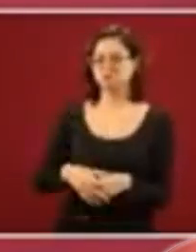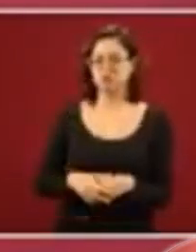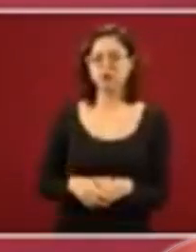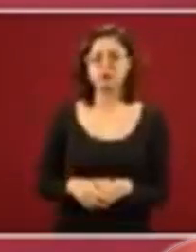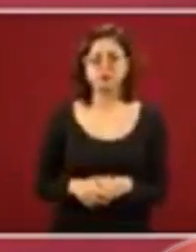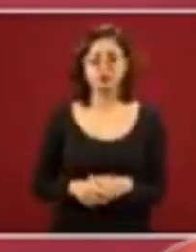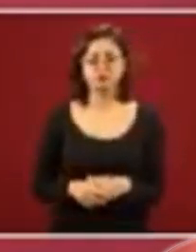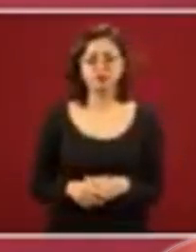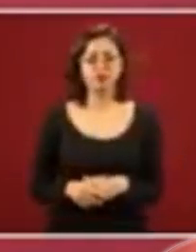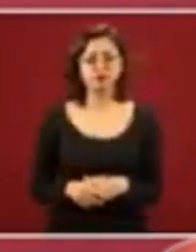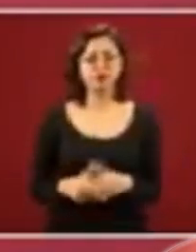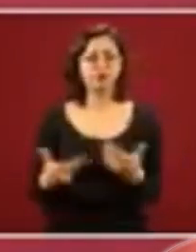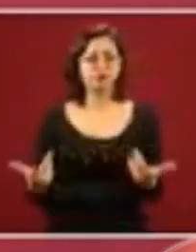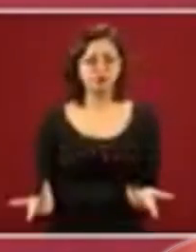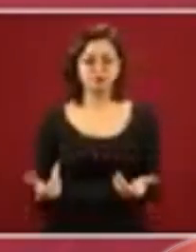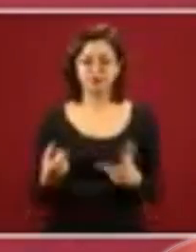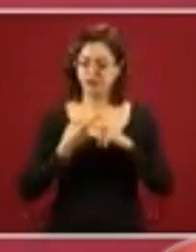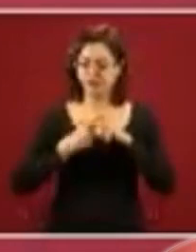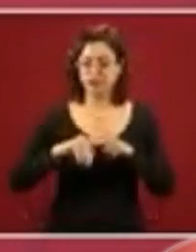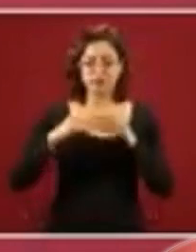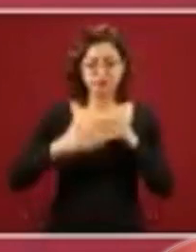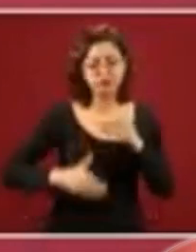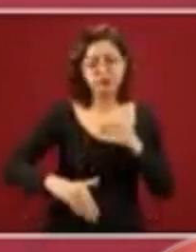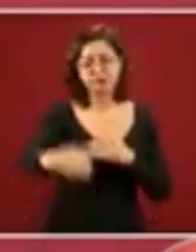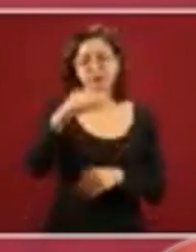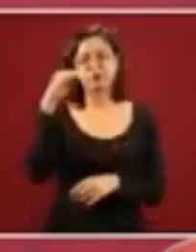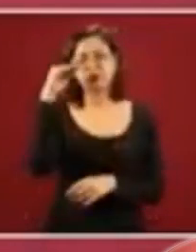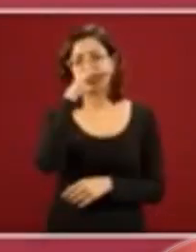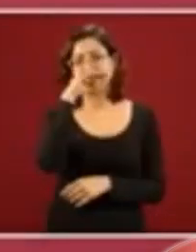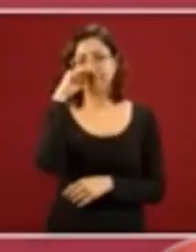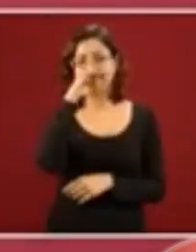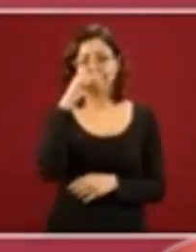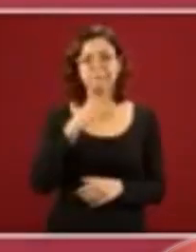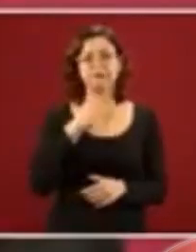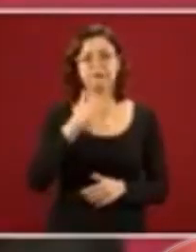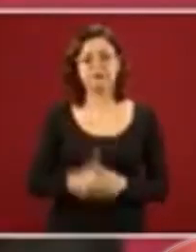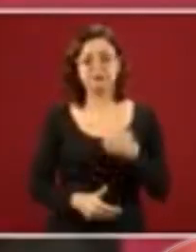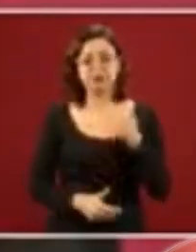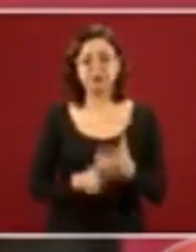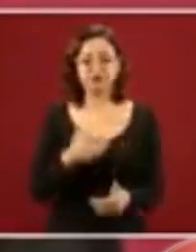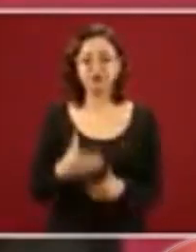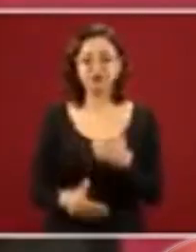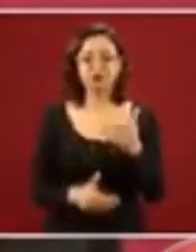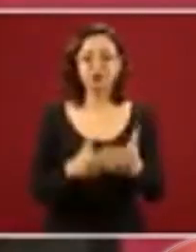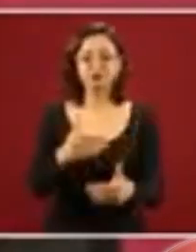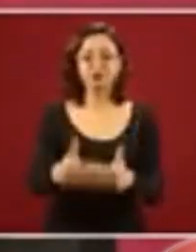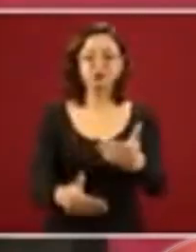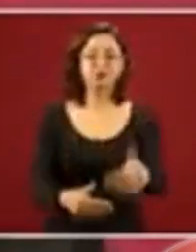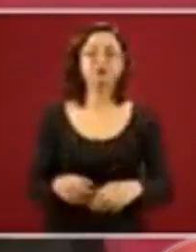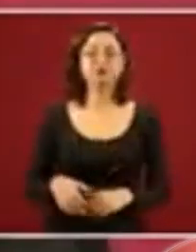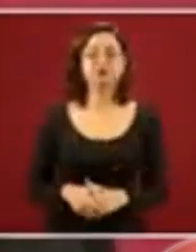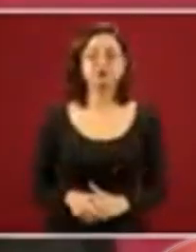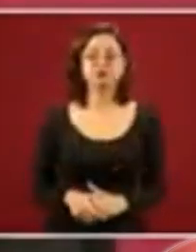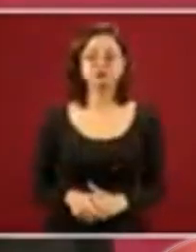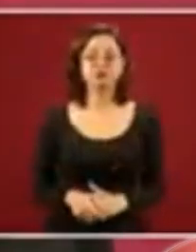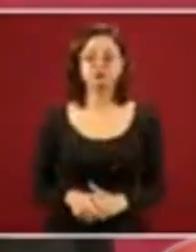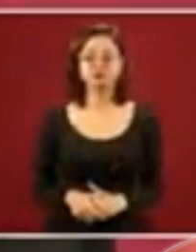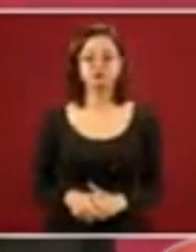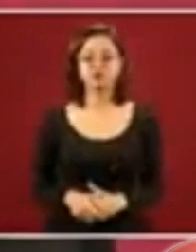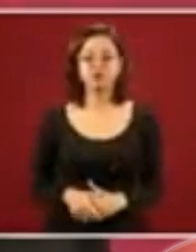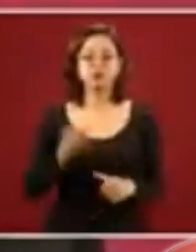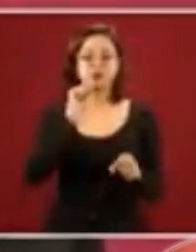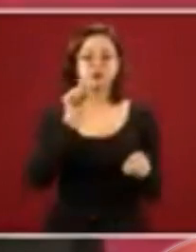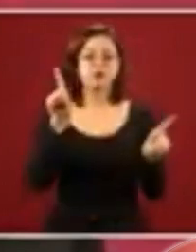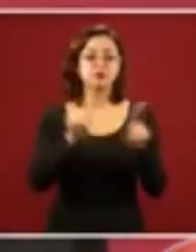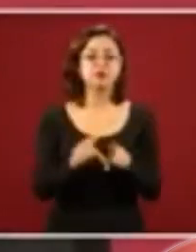que se va a aplicar lo de la gratuidad y vamos avanzando en todo esto. Y lo que mencionó aquí